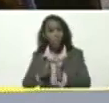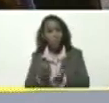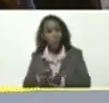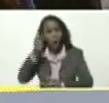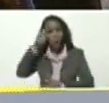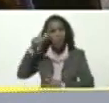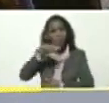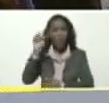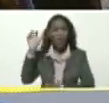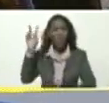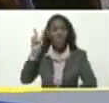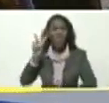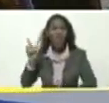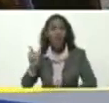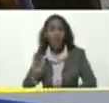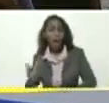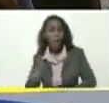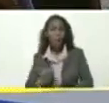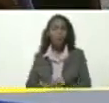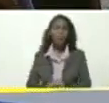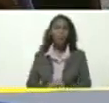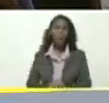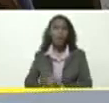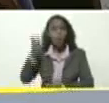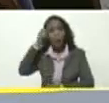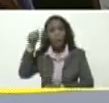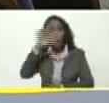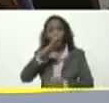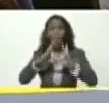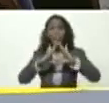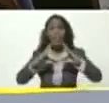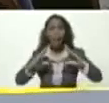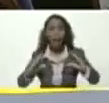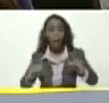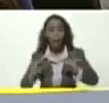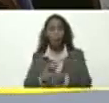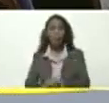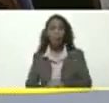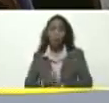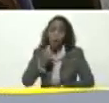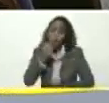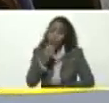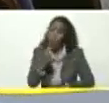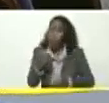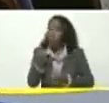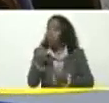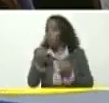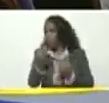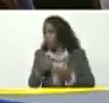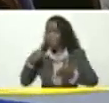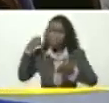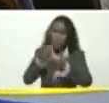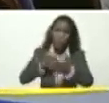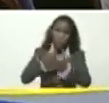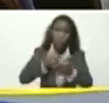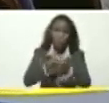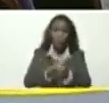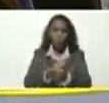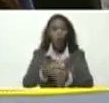pueblo de Vietnam, por el pueblo de Nicaragua. Bueno, cuántas luchas, Tatiana.